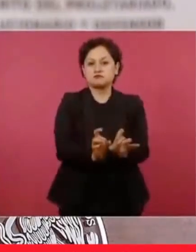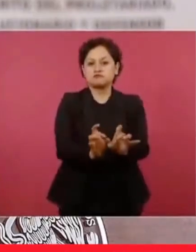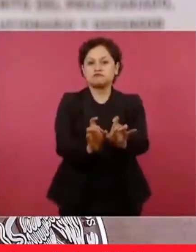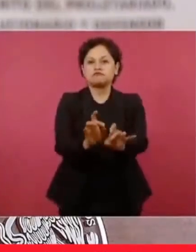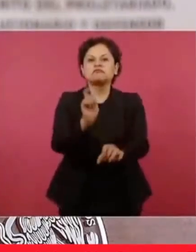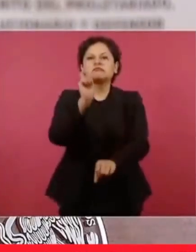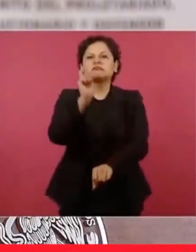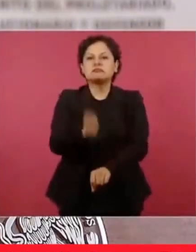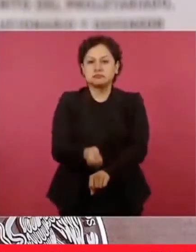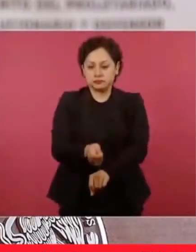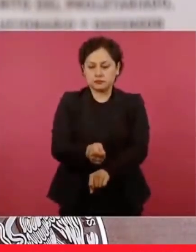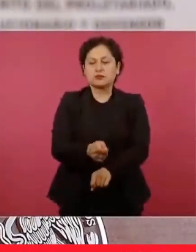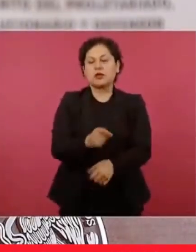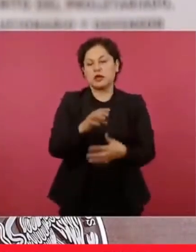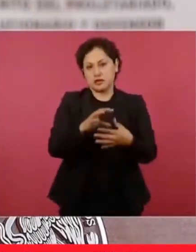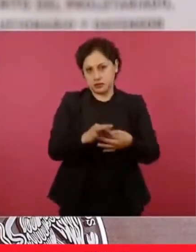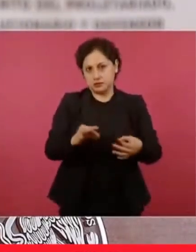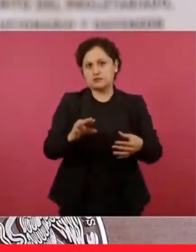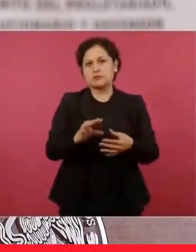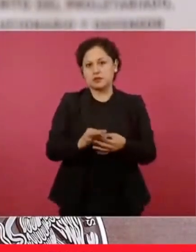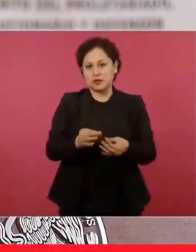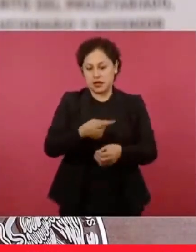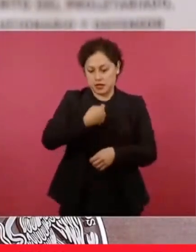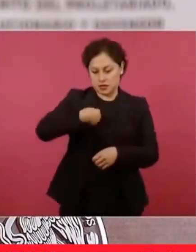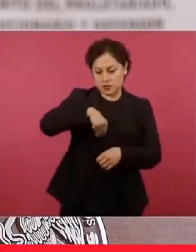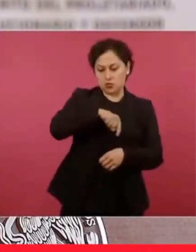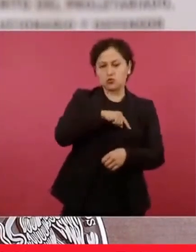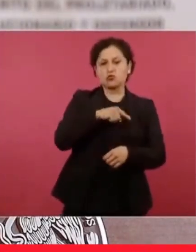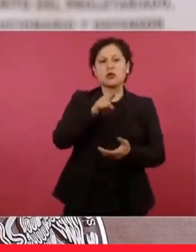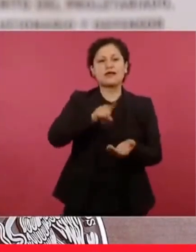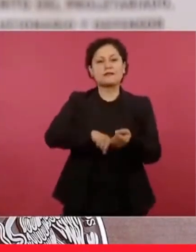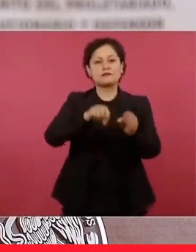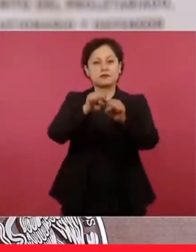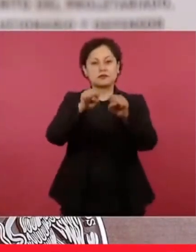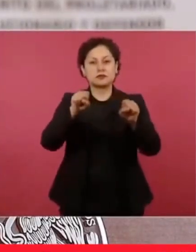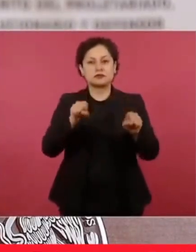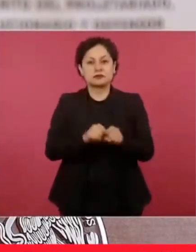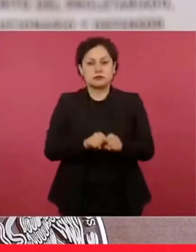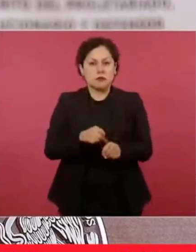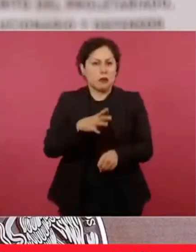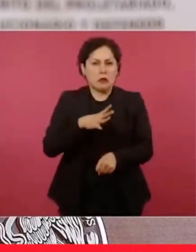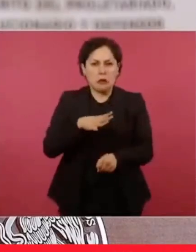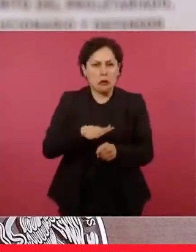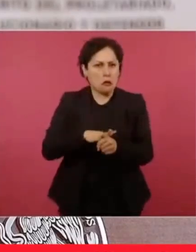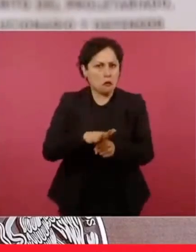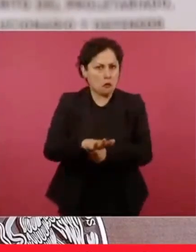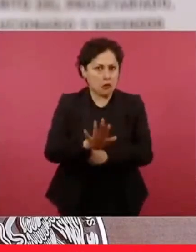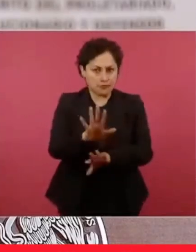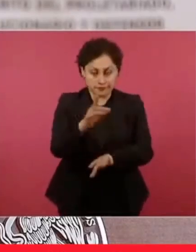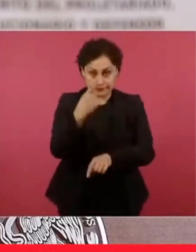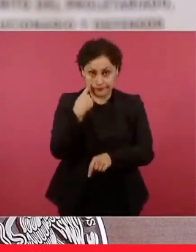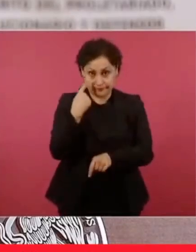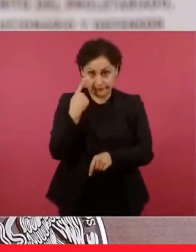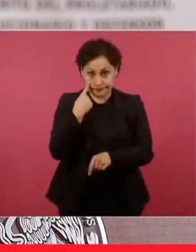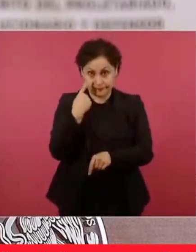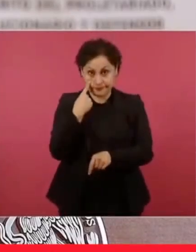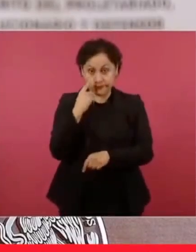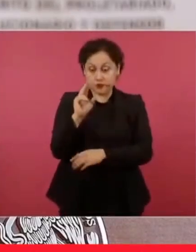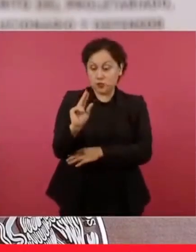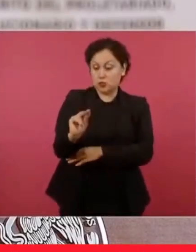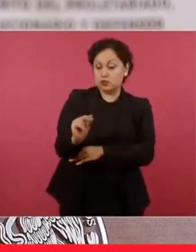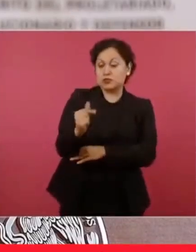las que contamos a nivel integral para todo el sistema eléctrico. En la totalidad se tienen